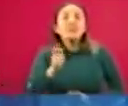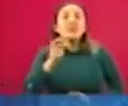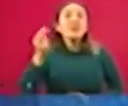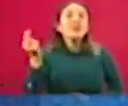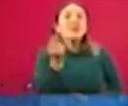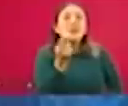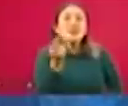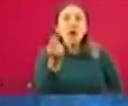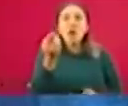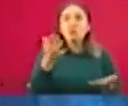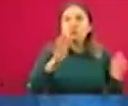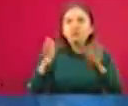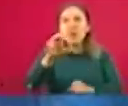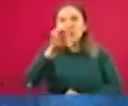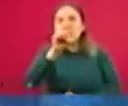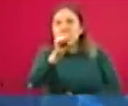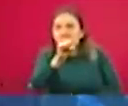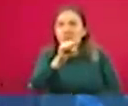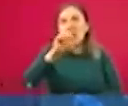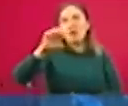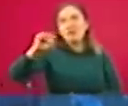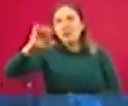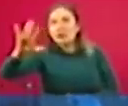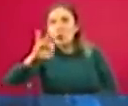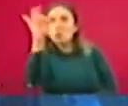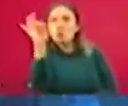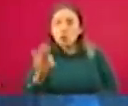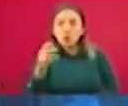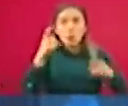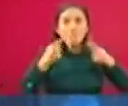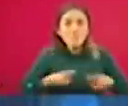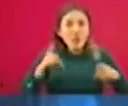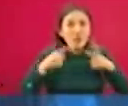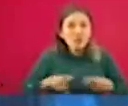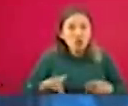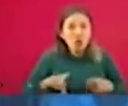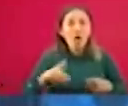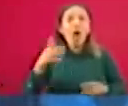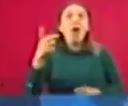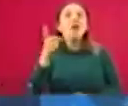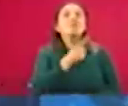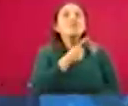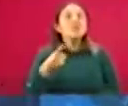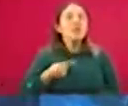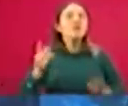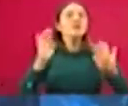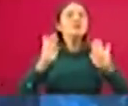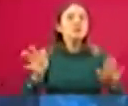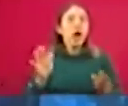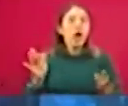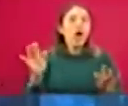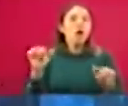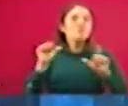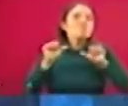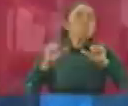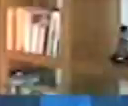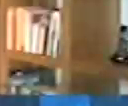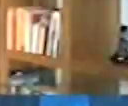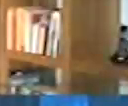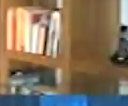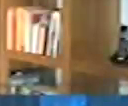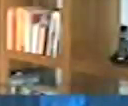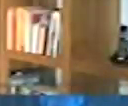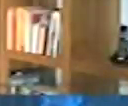logre. Sí. Y, a ver, doctor, finalmente la cifra se está acomodando, acercando a